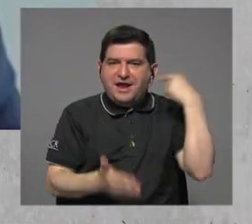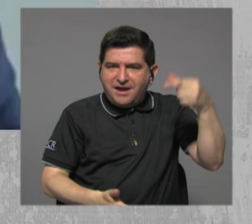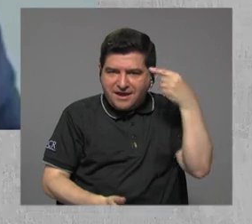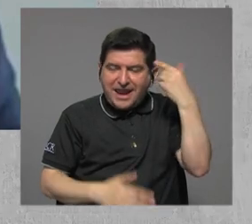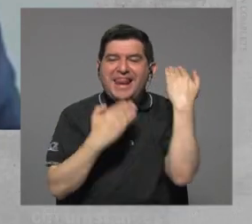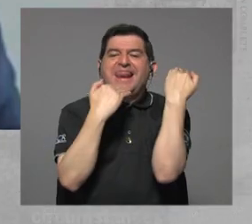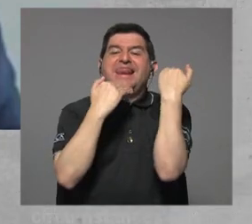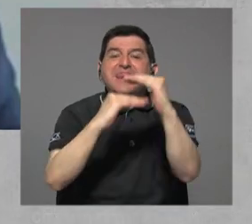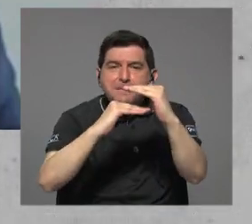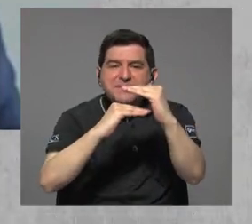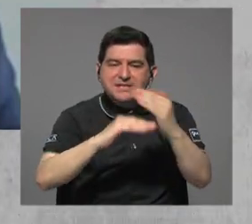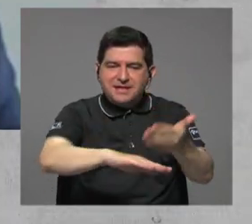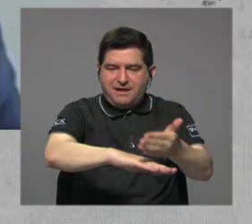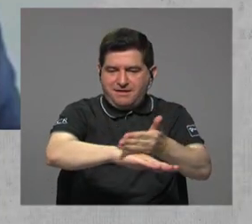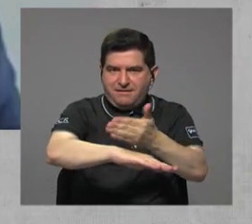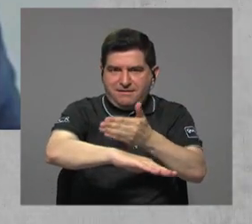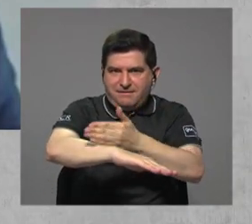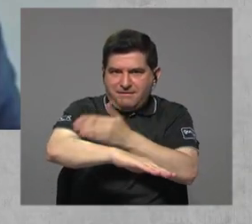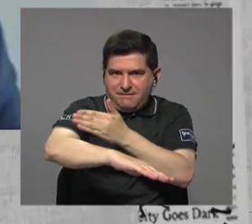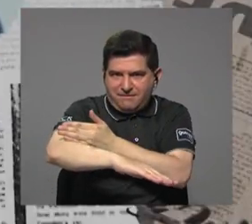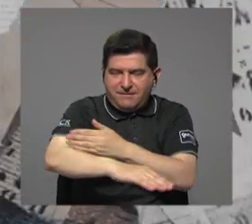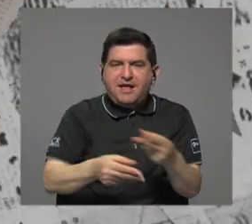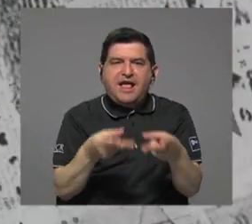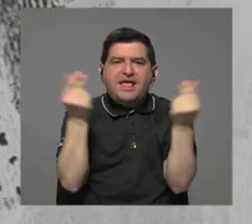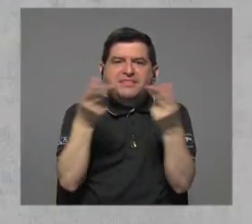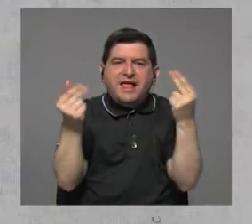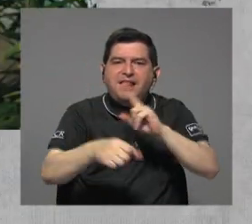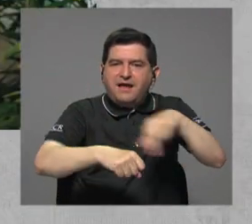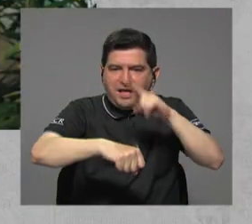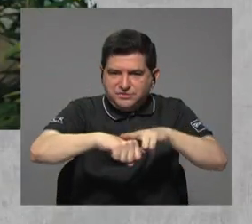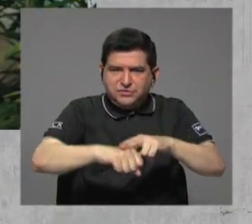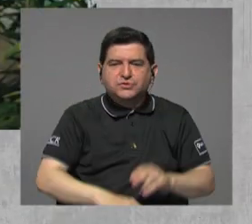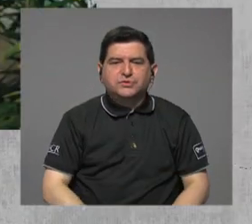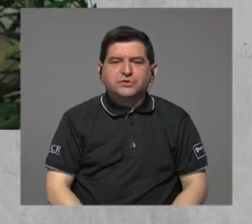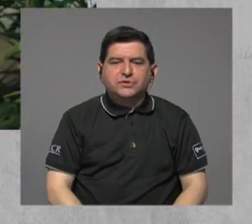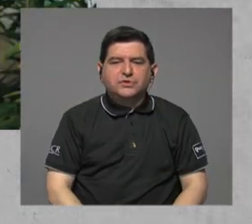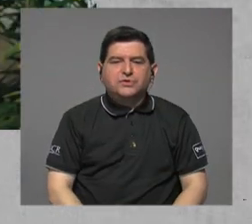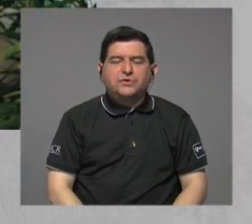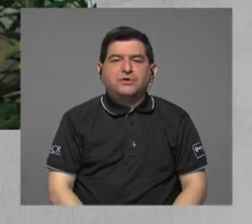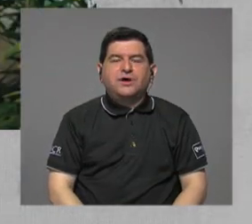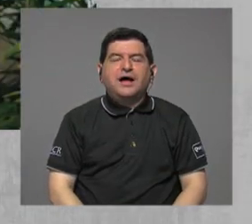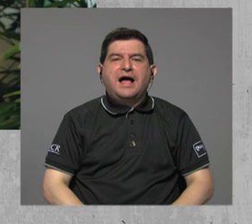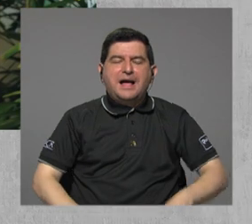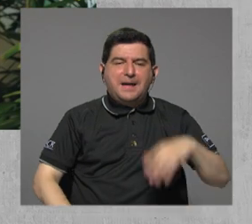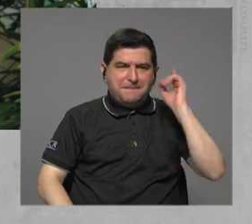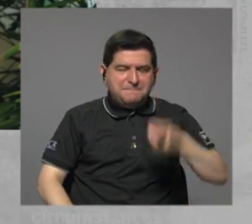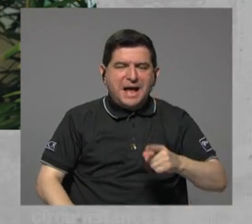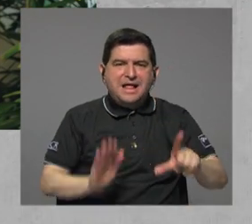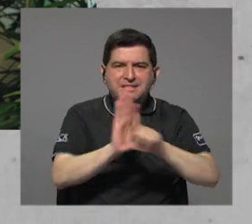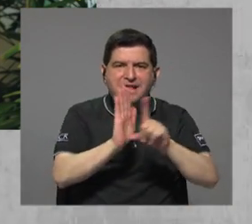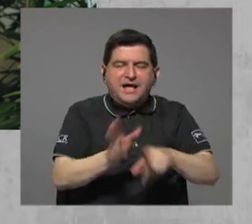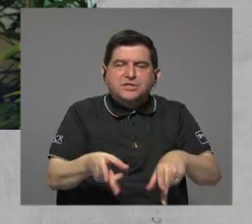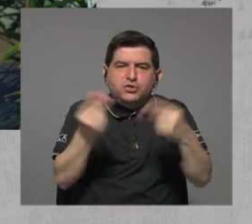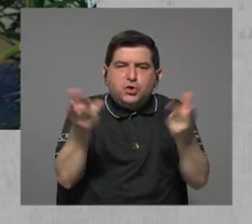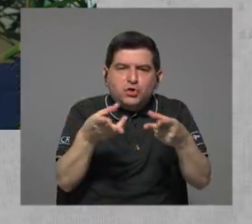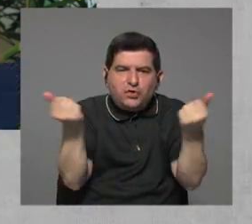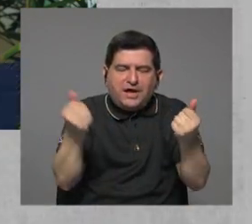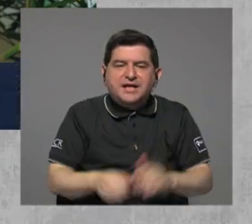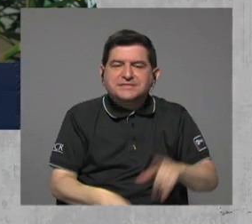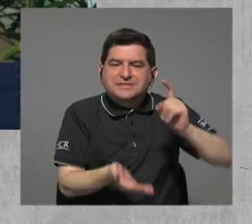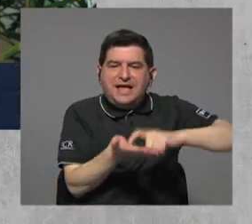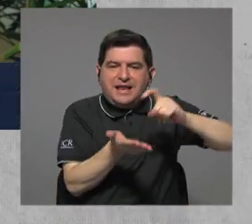límite al crecimiento del gasto corriente' vende los mandatos legales de gasto cuando el